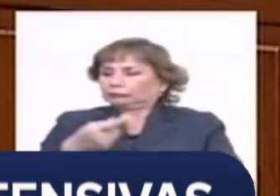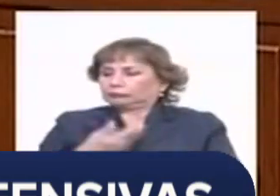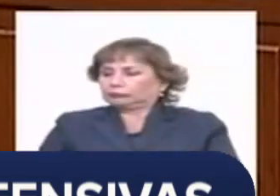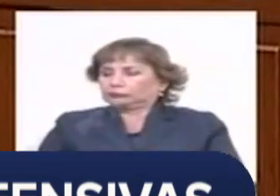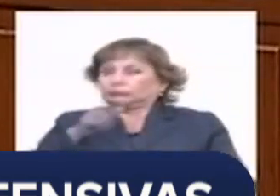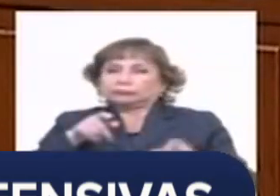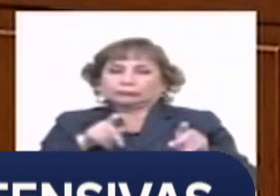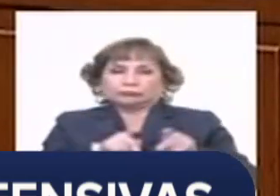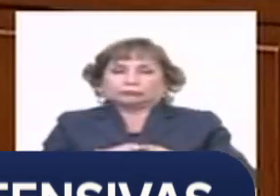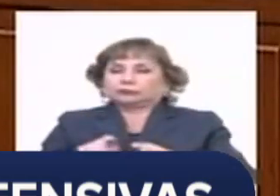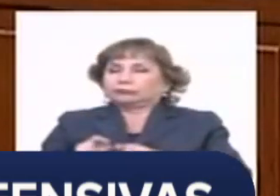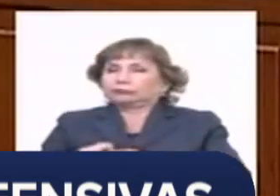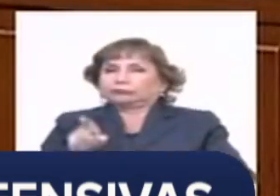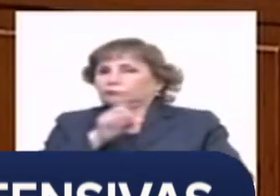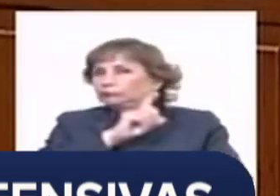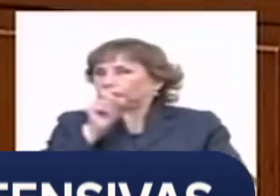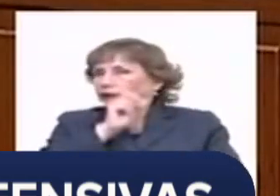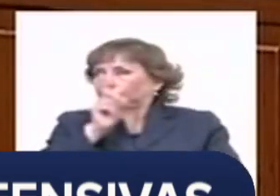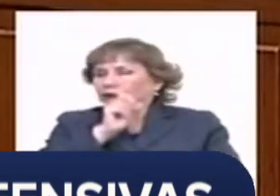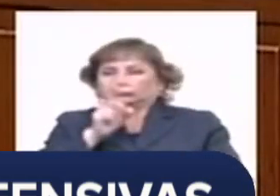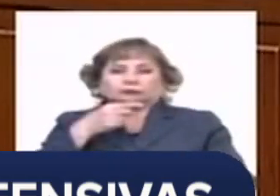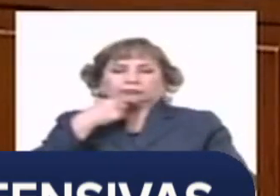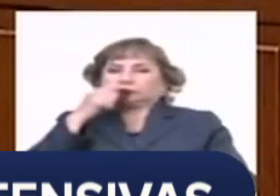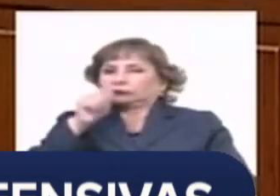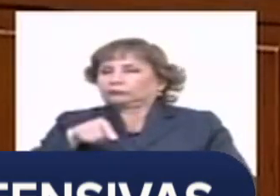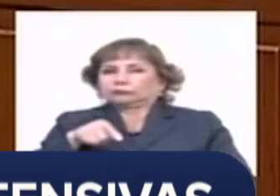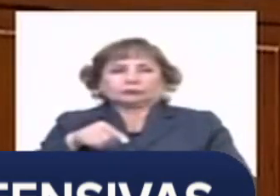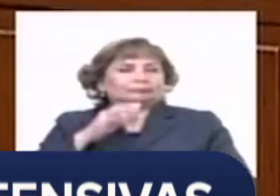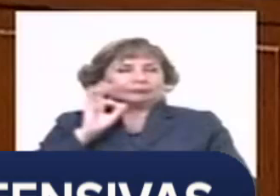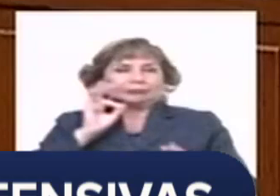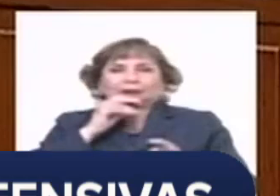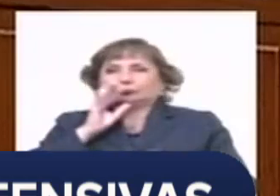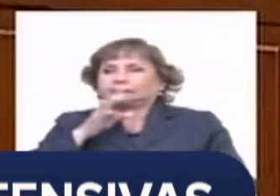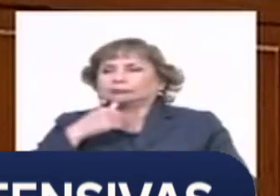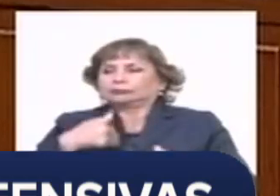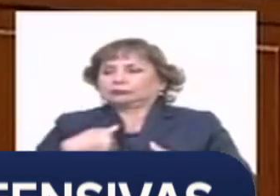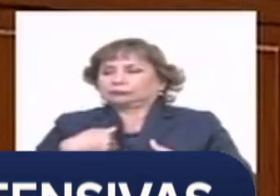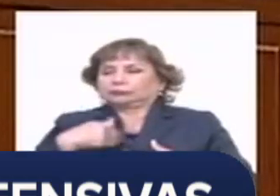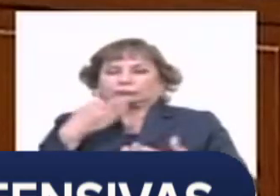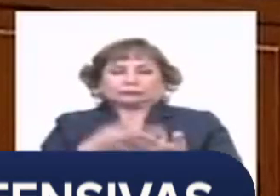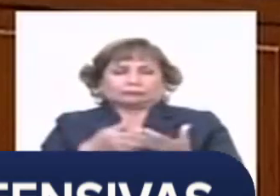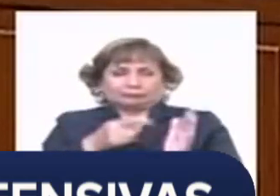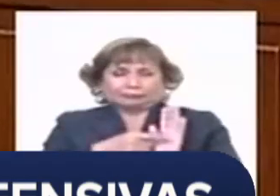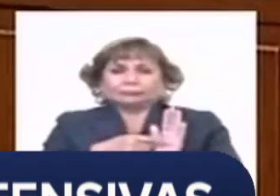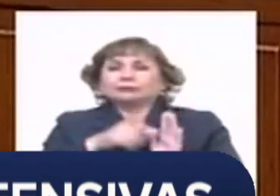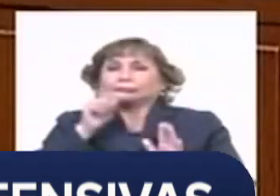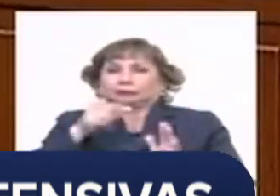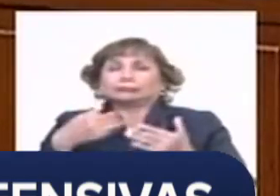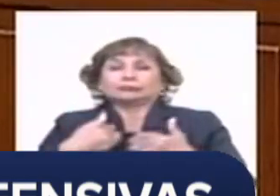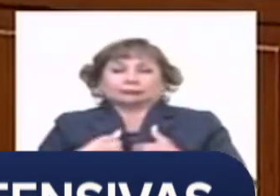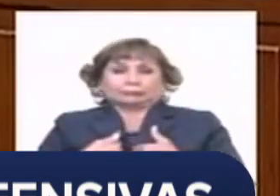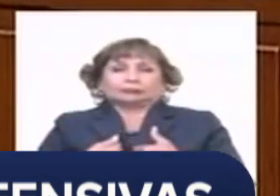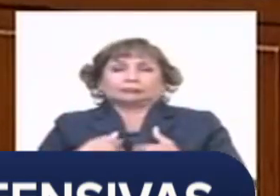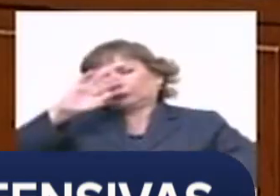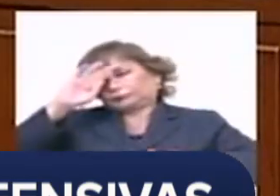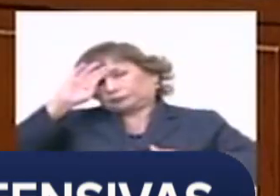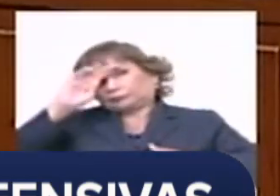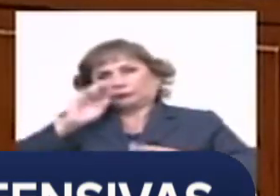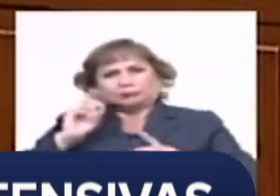una semana, el Congreso debatirá la vacancia presidencial. ¿Quedará esto como una amenaza, como sucede con las censuras a